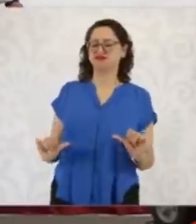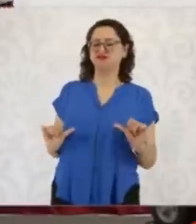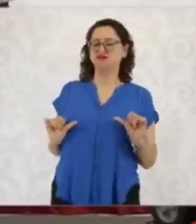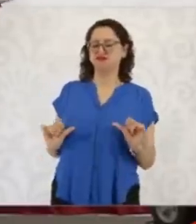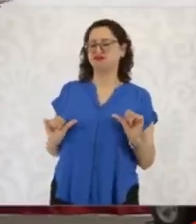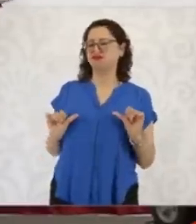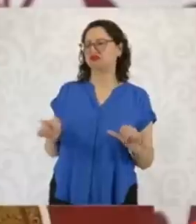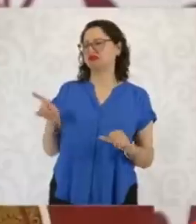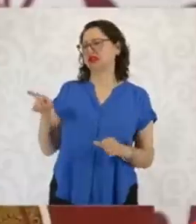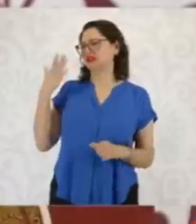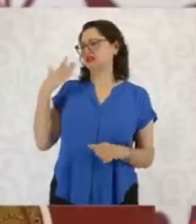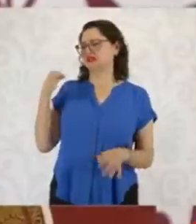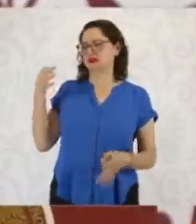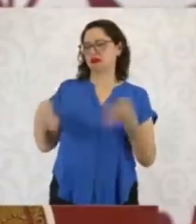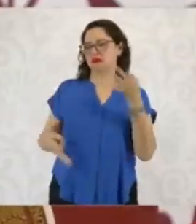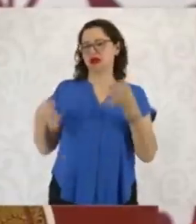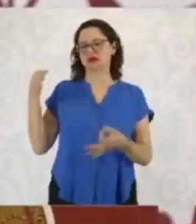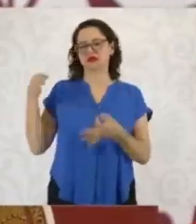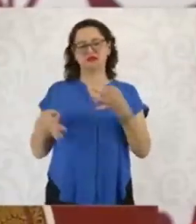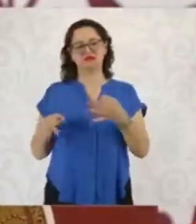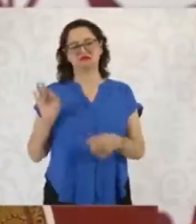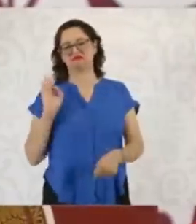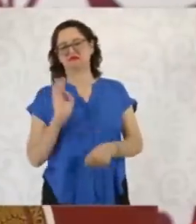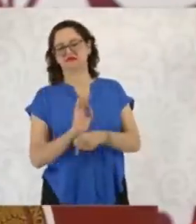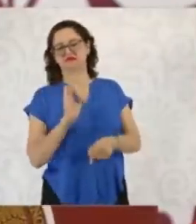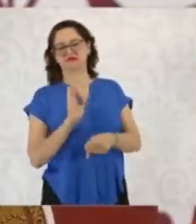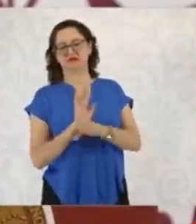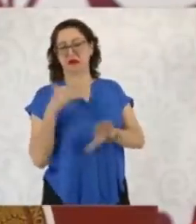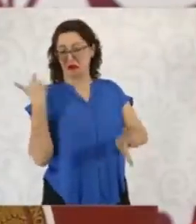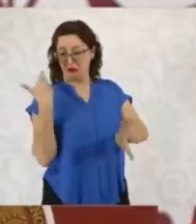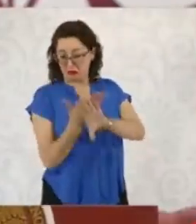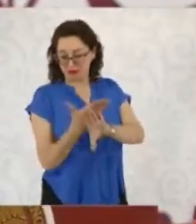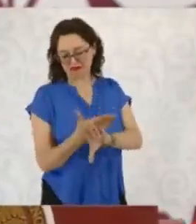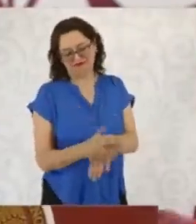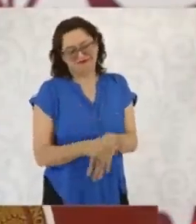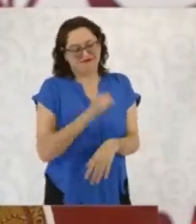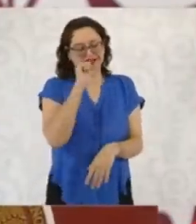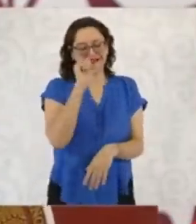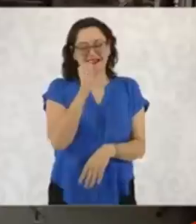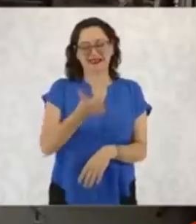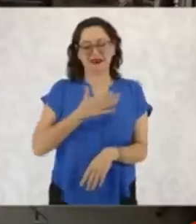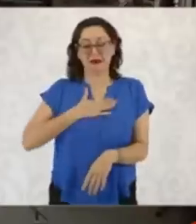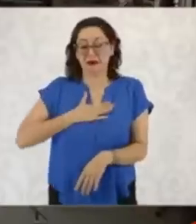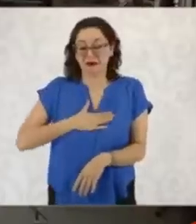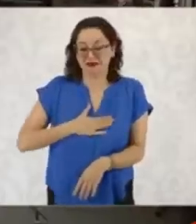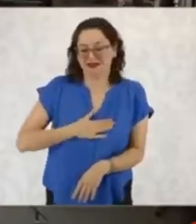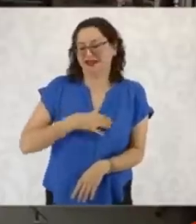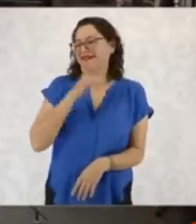los fuera a reprimir o a hacer justicia.